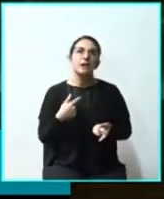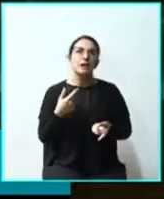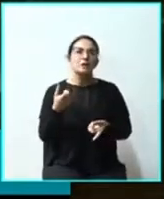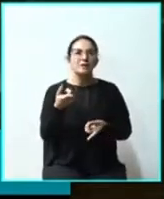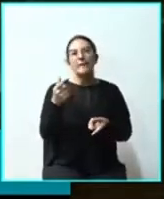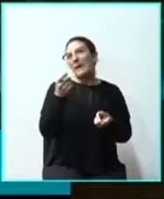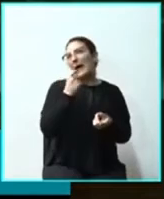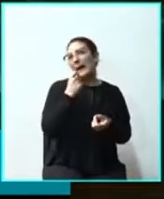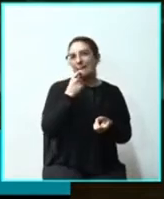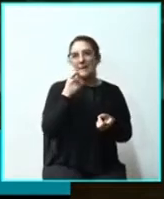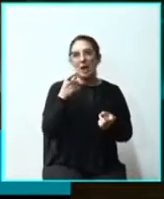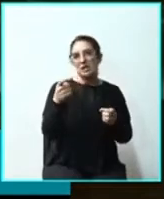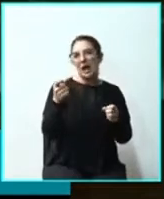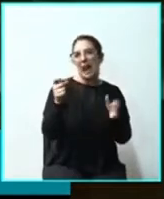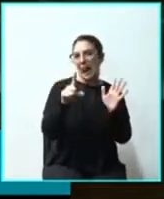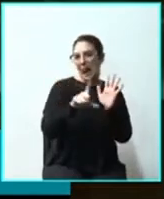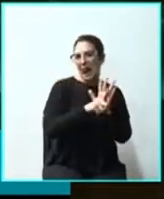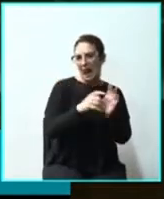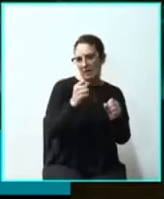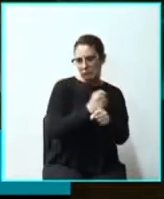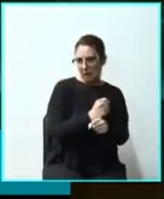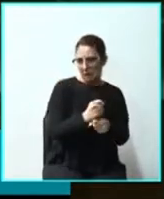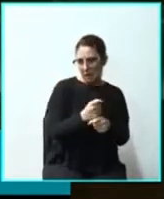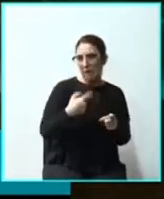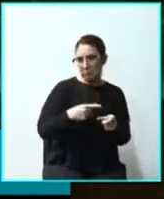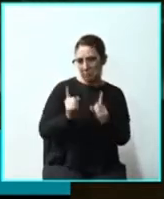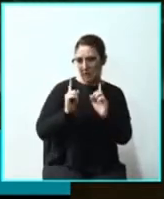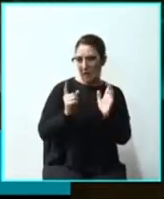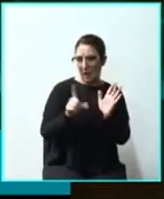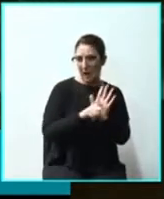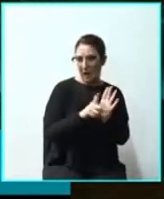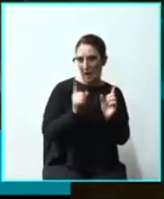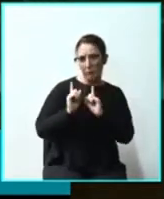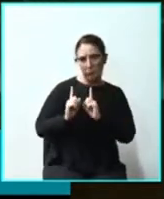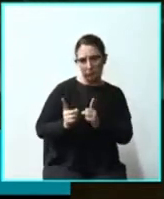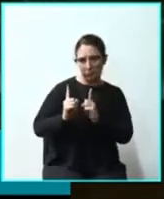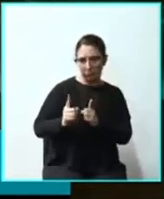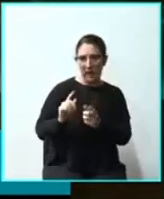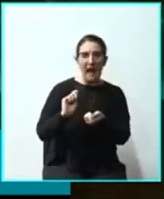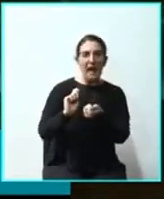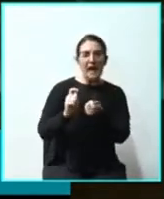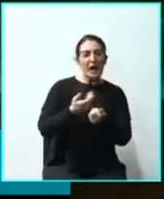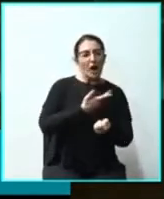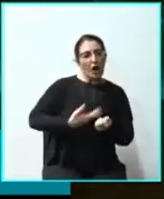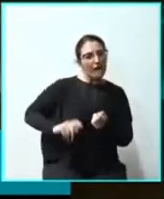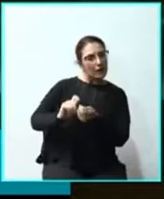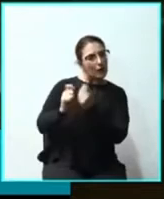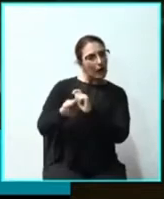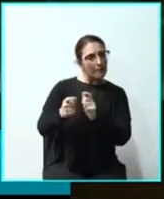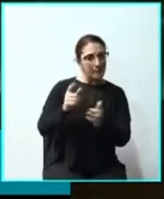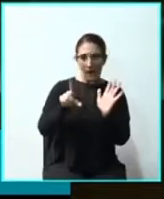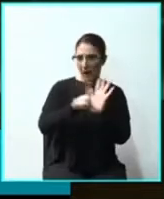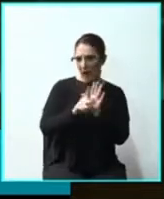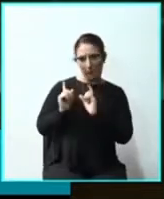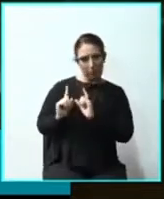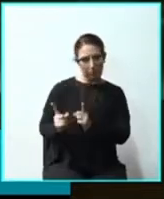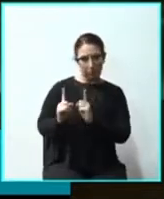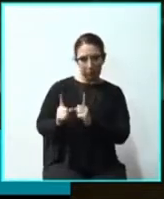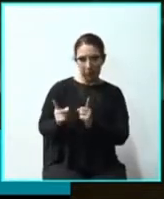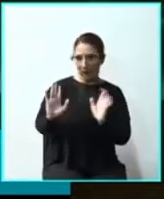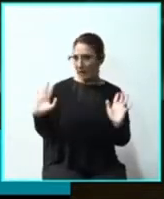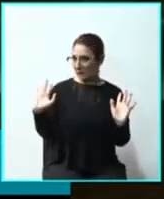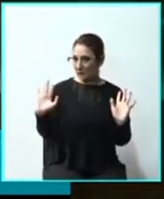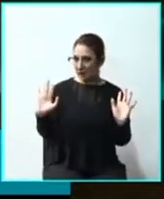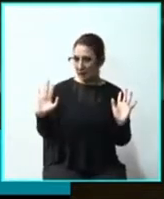norma, la norma sigue vigente cuando cambian los gobiernos. Esto siempre hay que tenerlo en cuenta. Cuando uno aprueba una